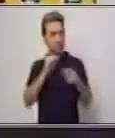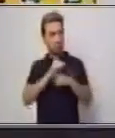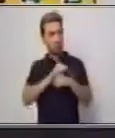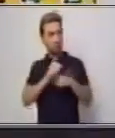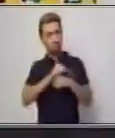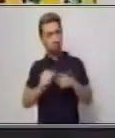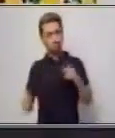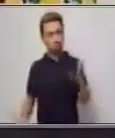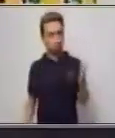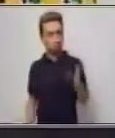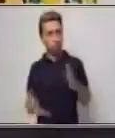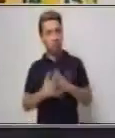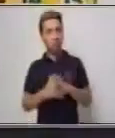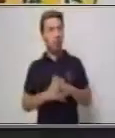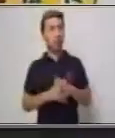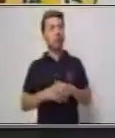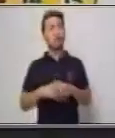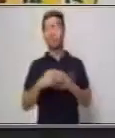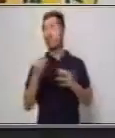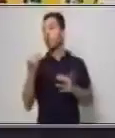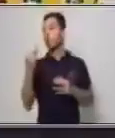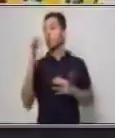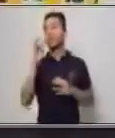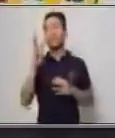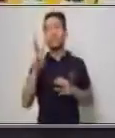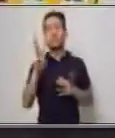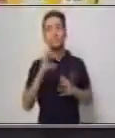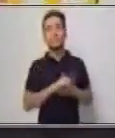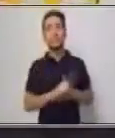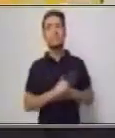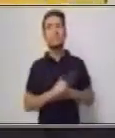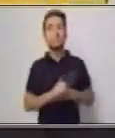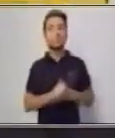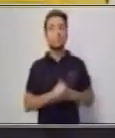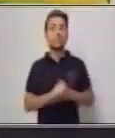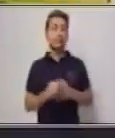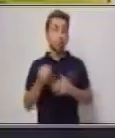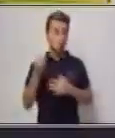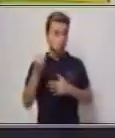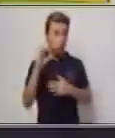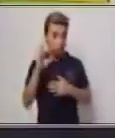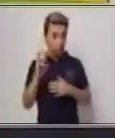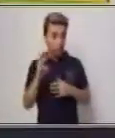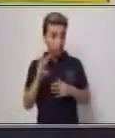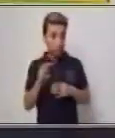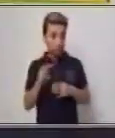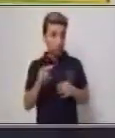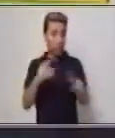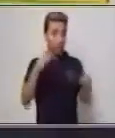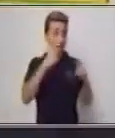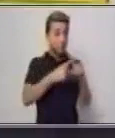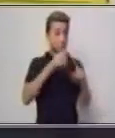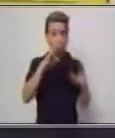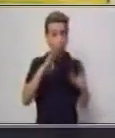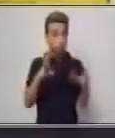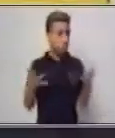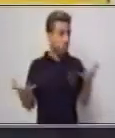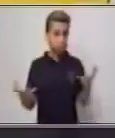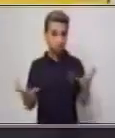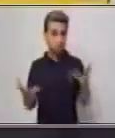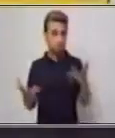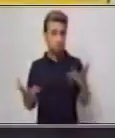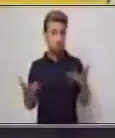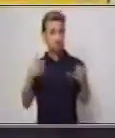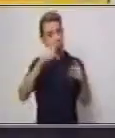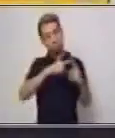Me parece muy bien. Vamos con el número 3. El número 3. ¿Habrá un número multiplicado por 3 que me dé 4? Imposible. Entonces me